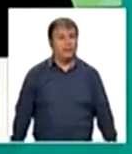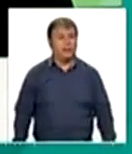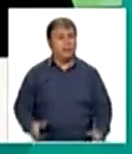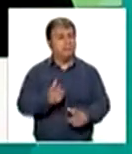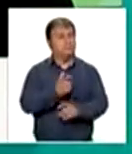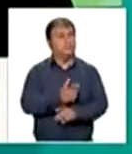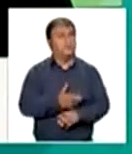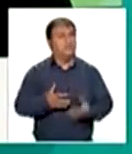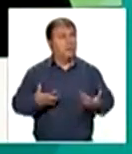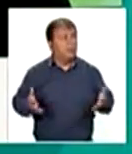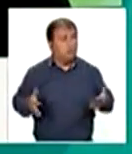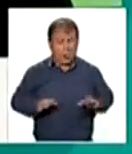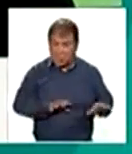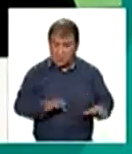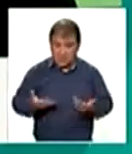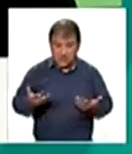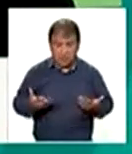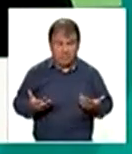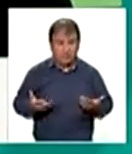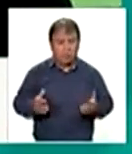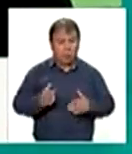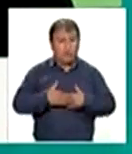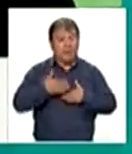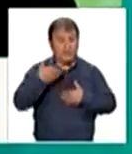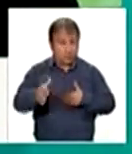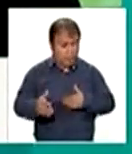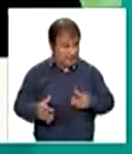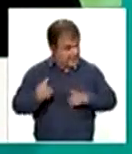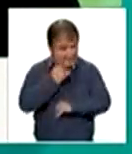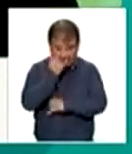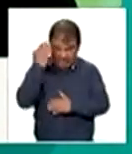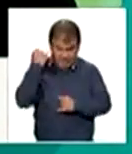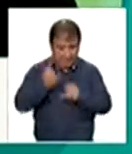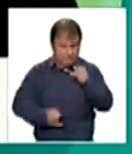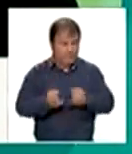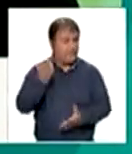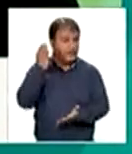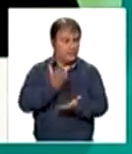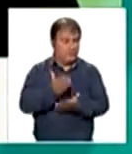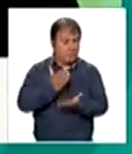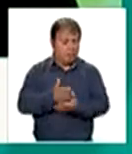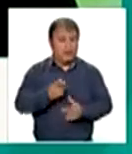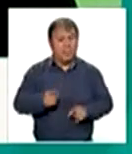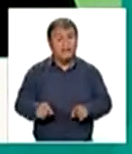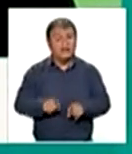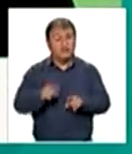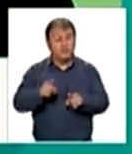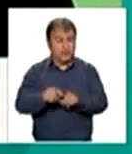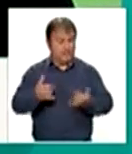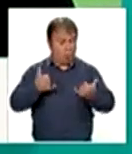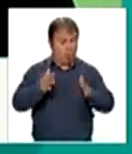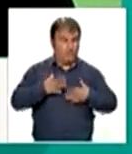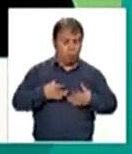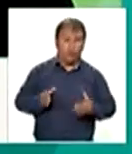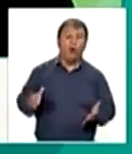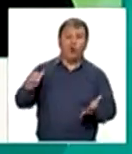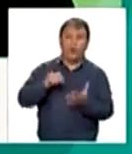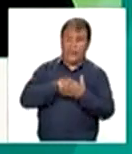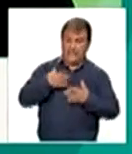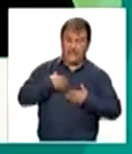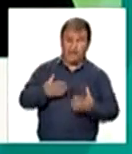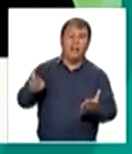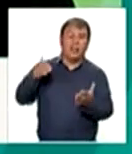de libremente, lo puedes hacer, pero después de que acabe la sanción y después de que el deportista no apele a esta sanción o a esta